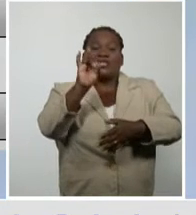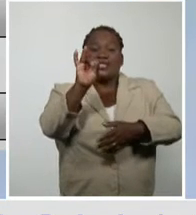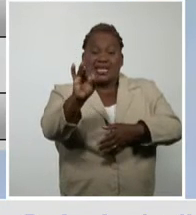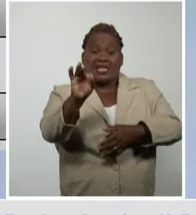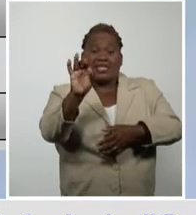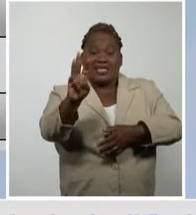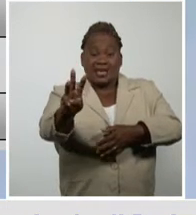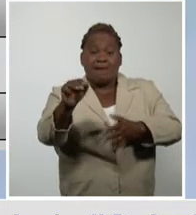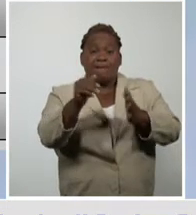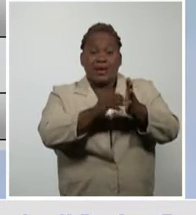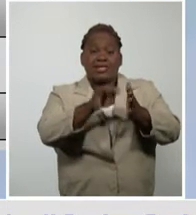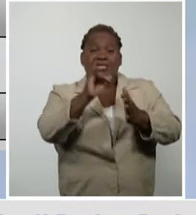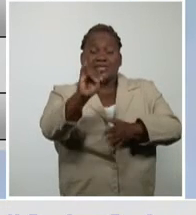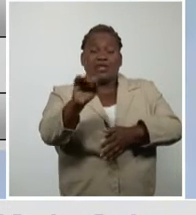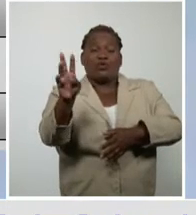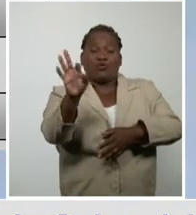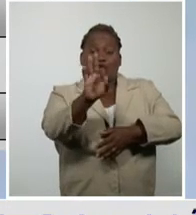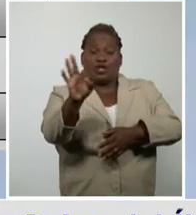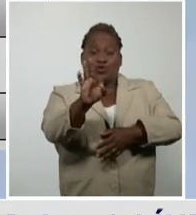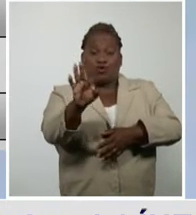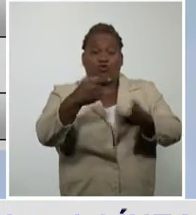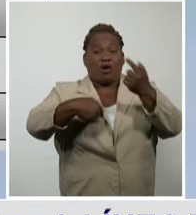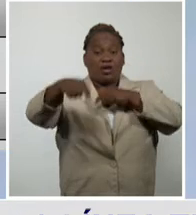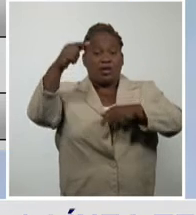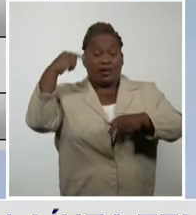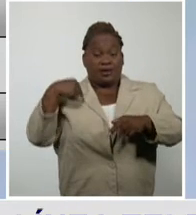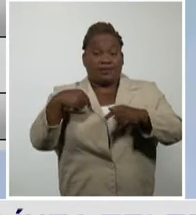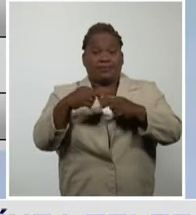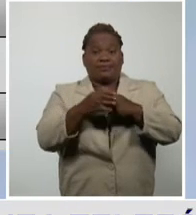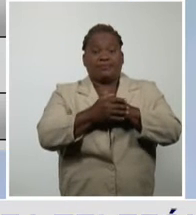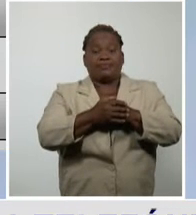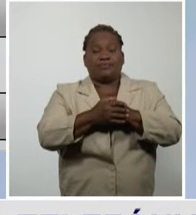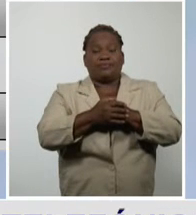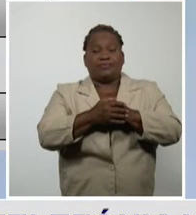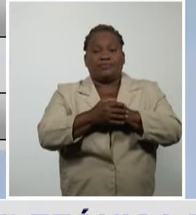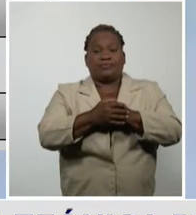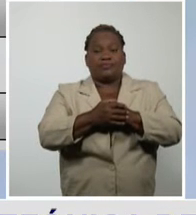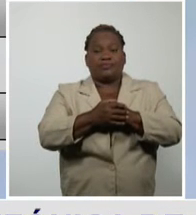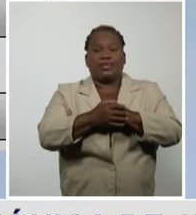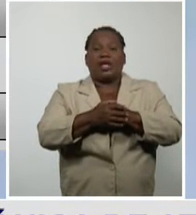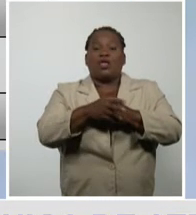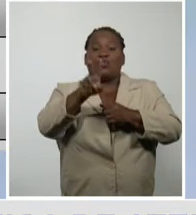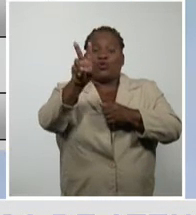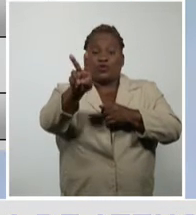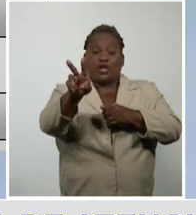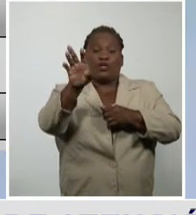73.668 en el día de ayer y